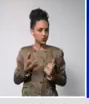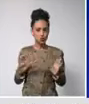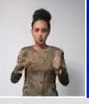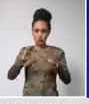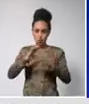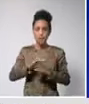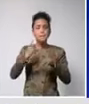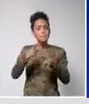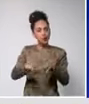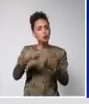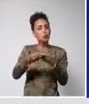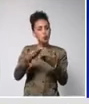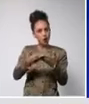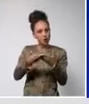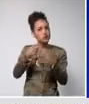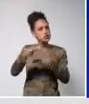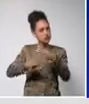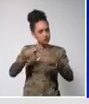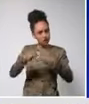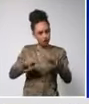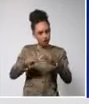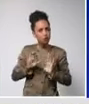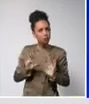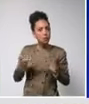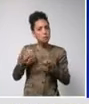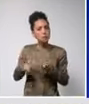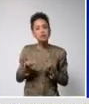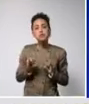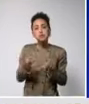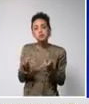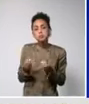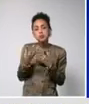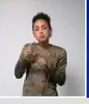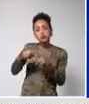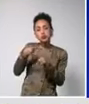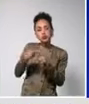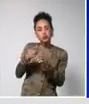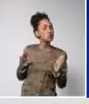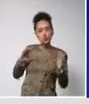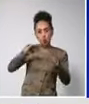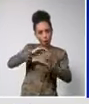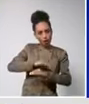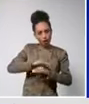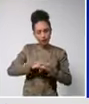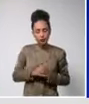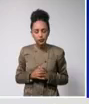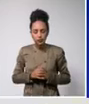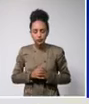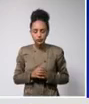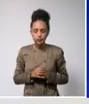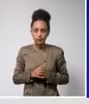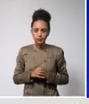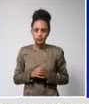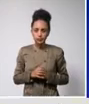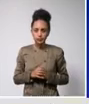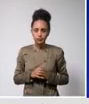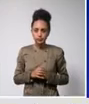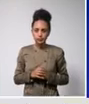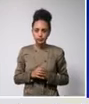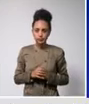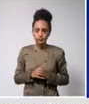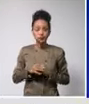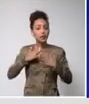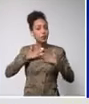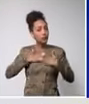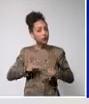procesado muestras para el diagnóstico, pues realmente no se confirman. Esperemos que